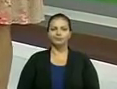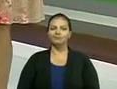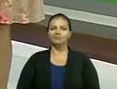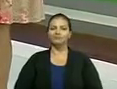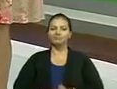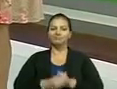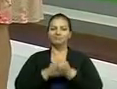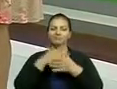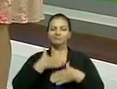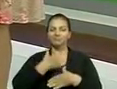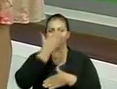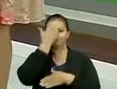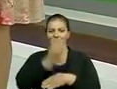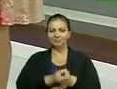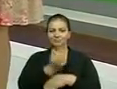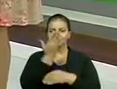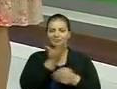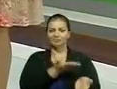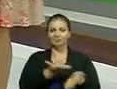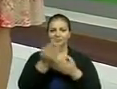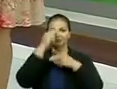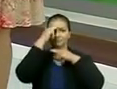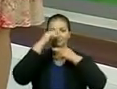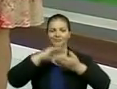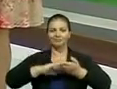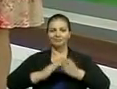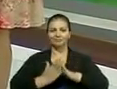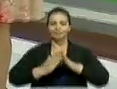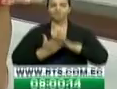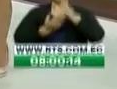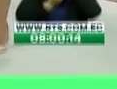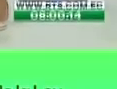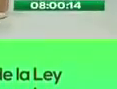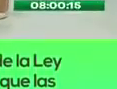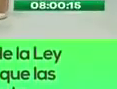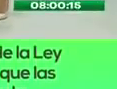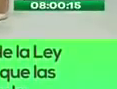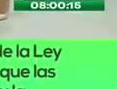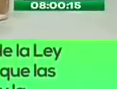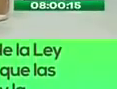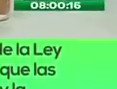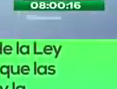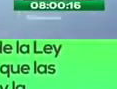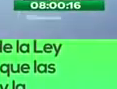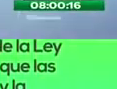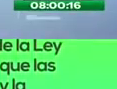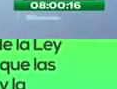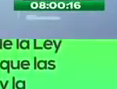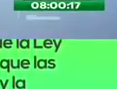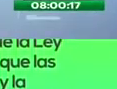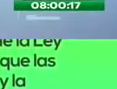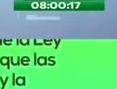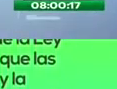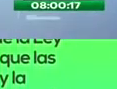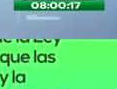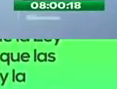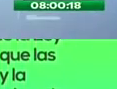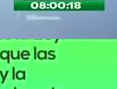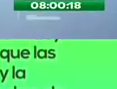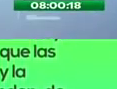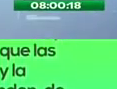Televidentes, ¿cómo están? Muy buenos días, bienvenidos, listos para la información. Iniciando semana, lunes, ¿cuánto estamos? 20.